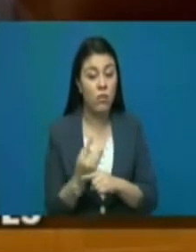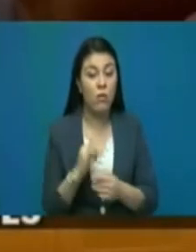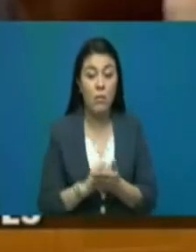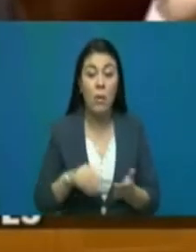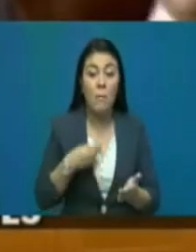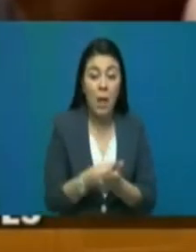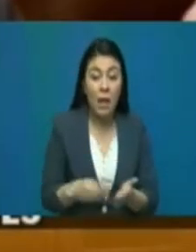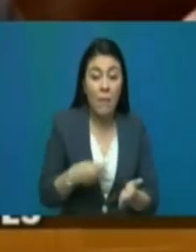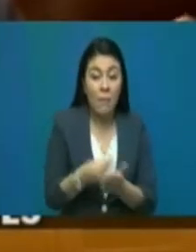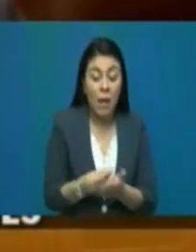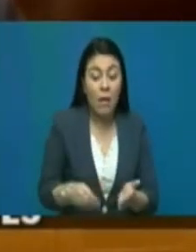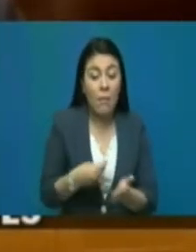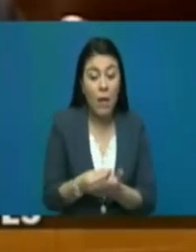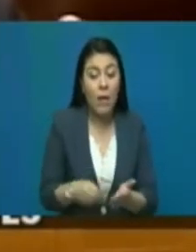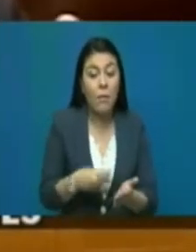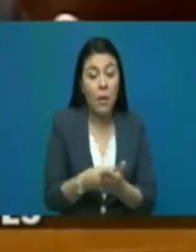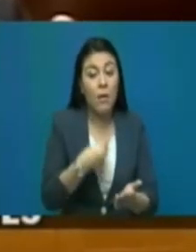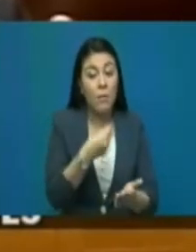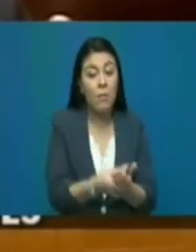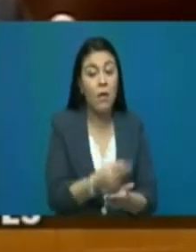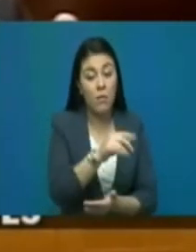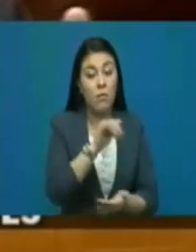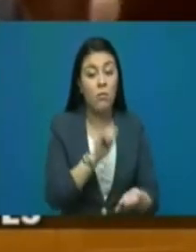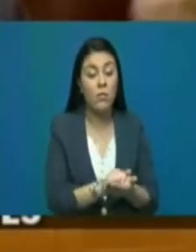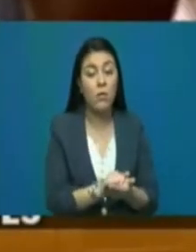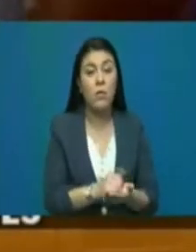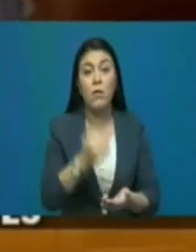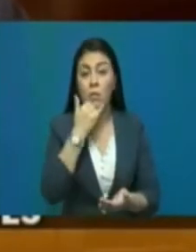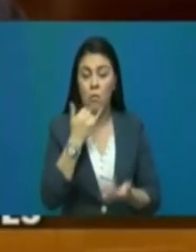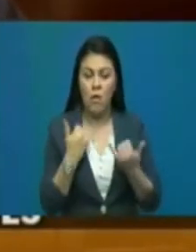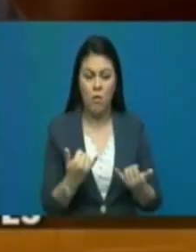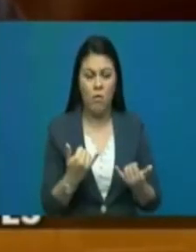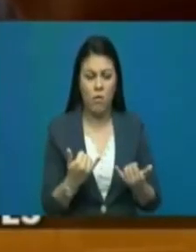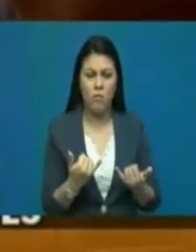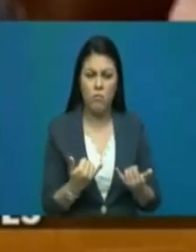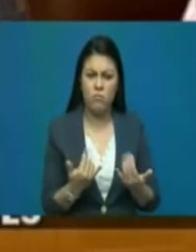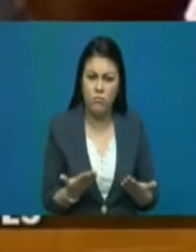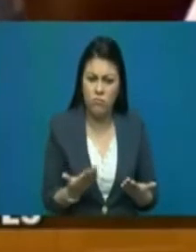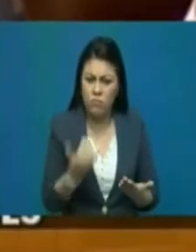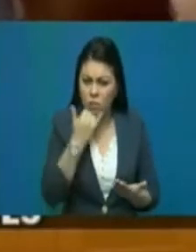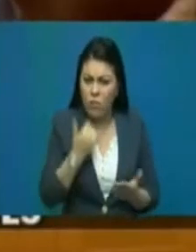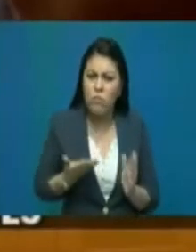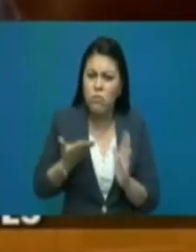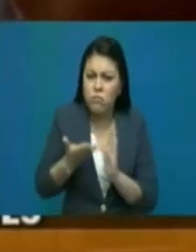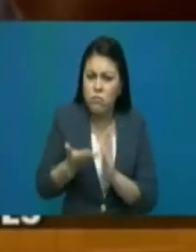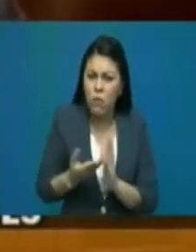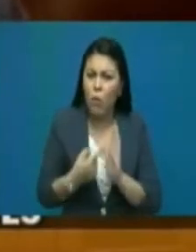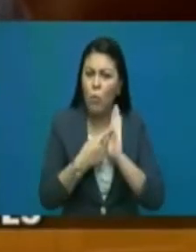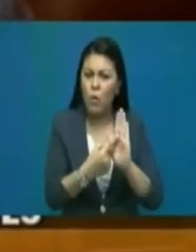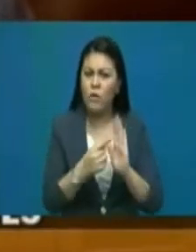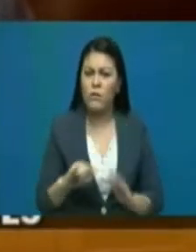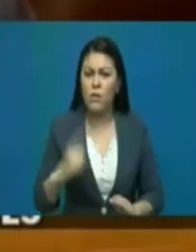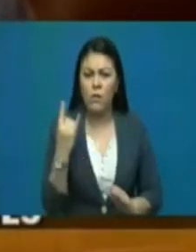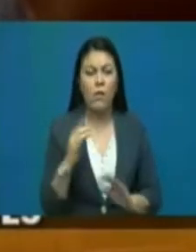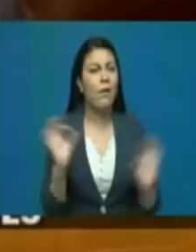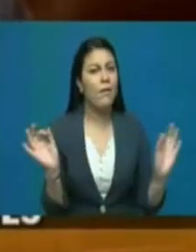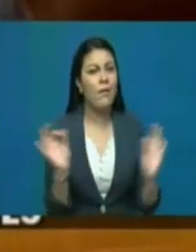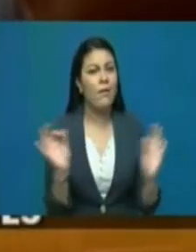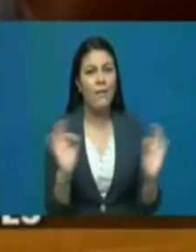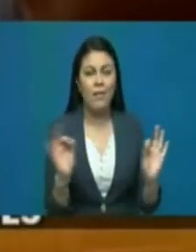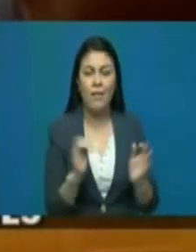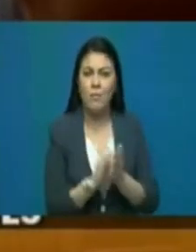pérdidas que ni siquiera están puestas en evidencia ni se han